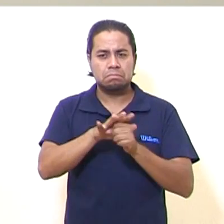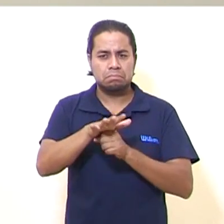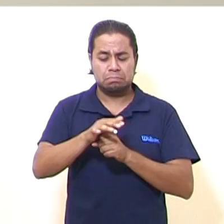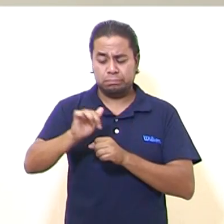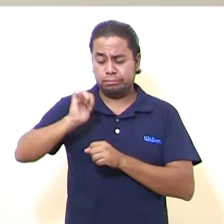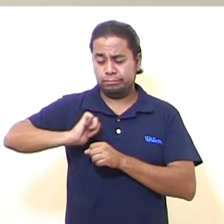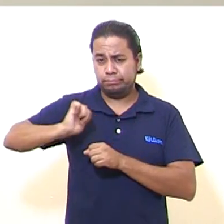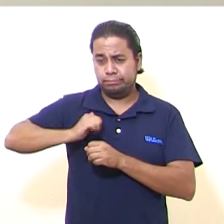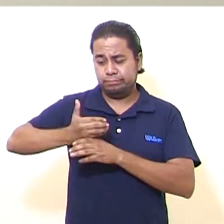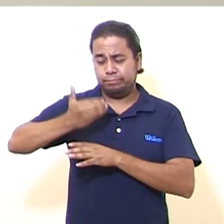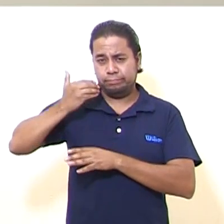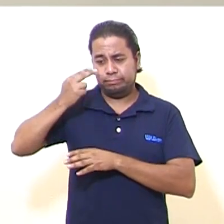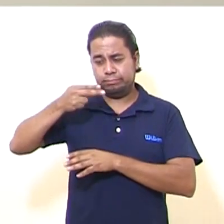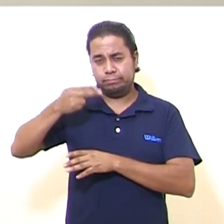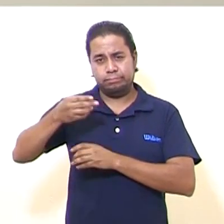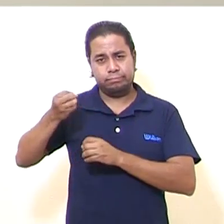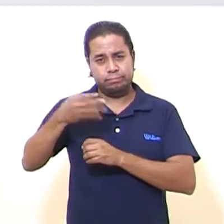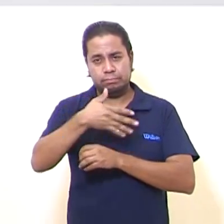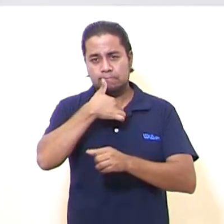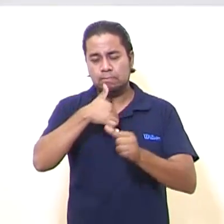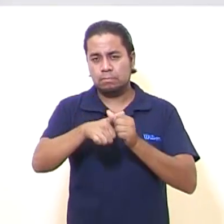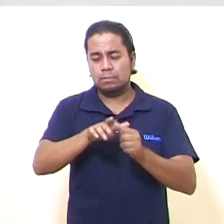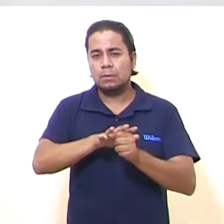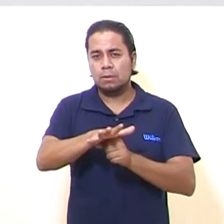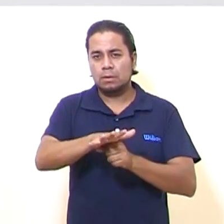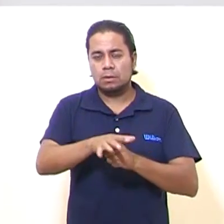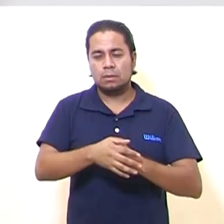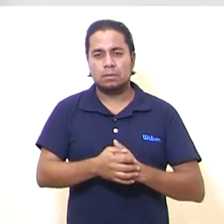ese entonces le llamaban